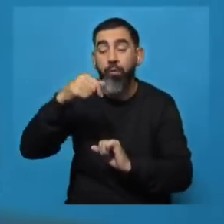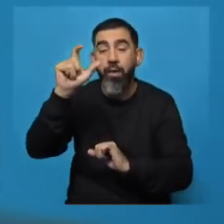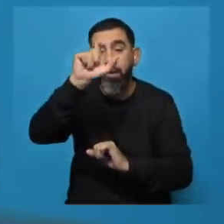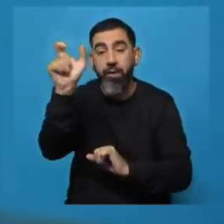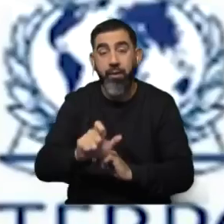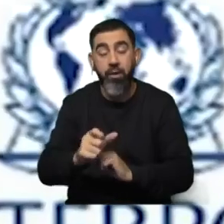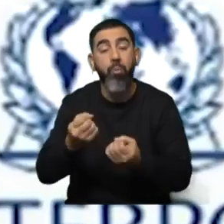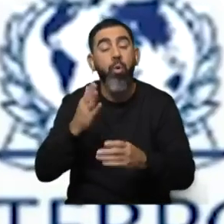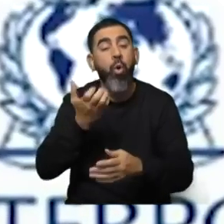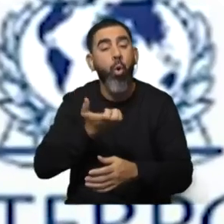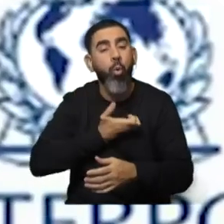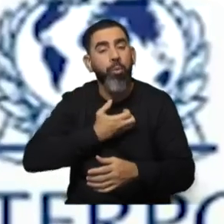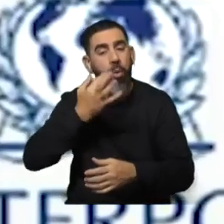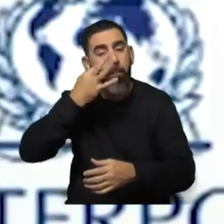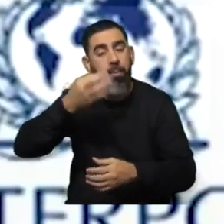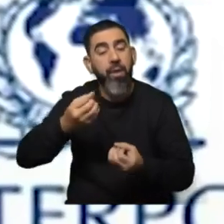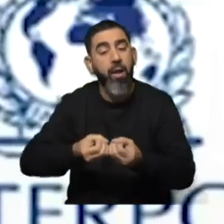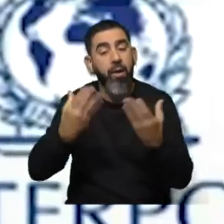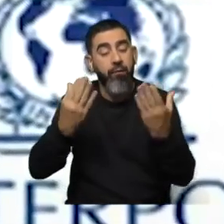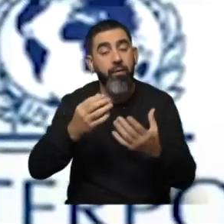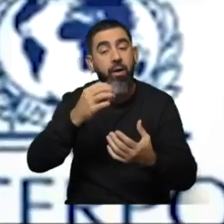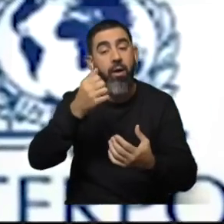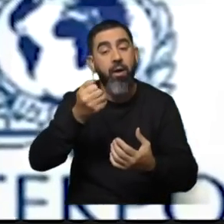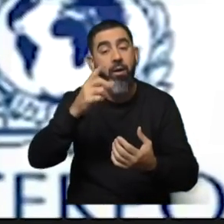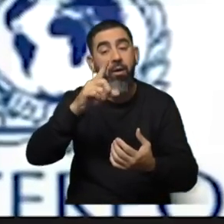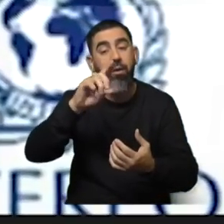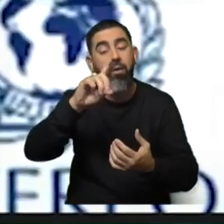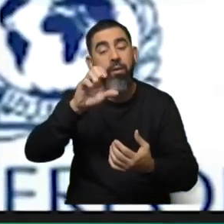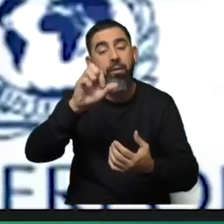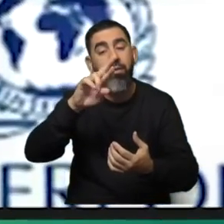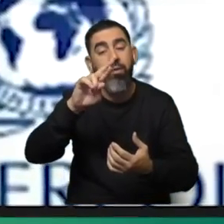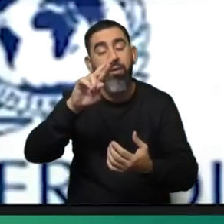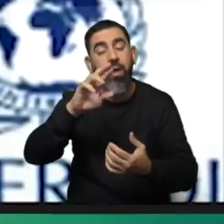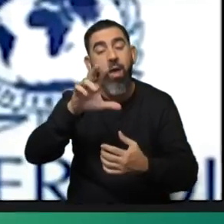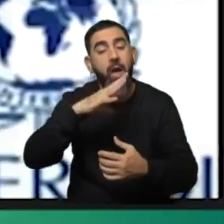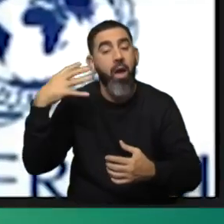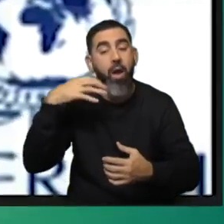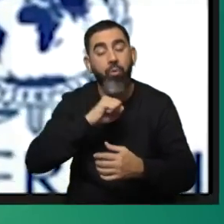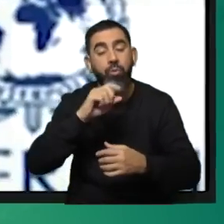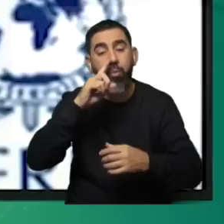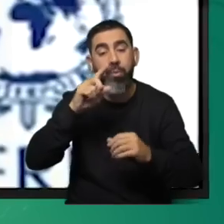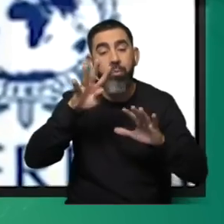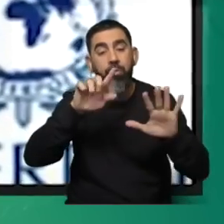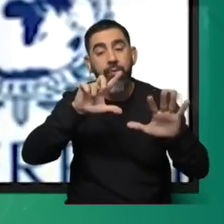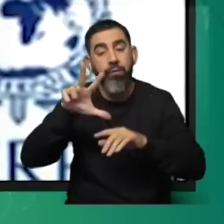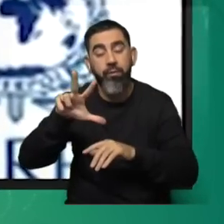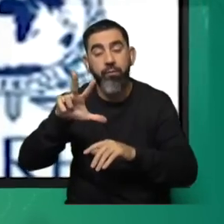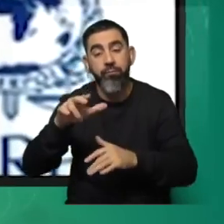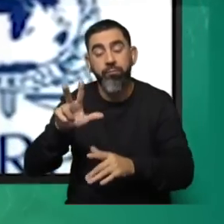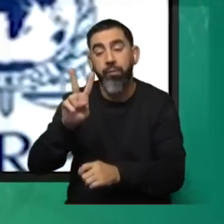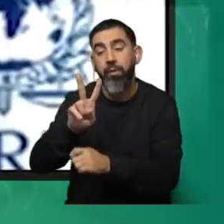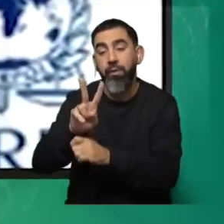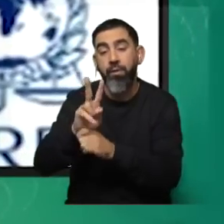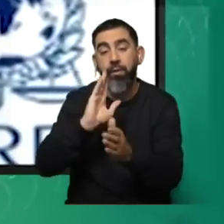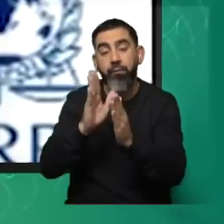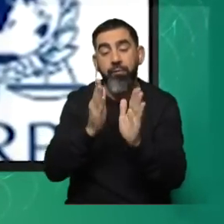por el homicidio muy especialmente agravado de Gerardo alter en agosto de 1973 al comienzo de la audiencia la defensa del militar